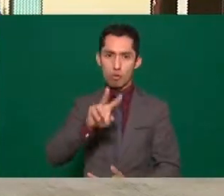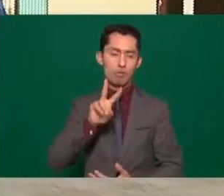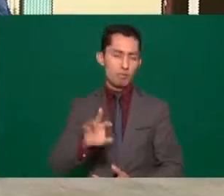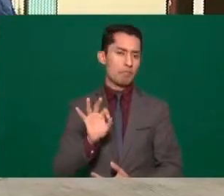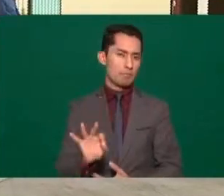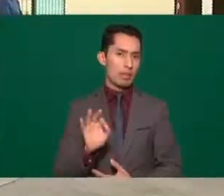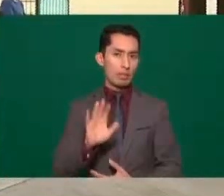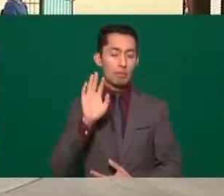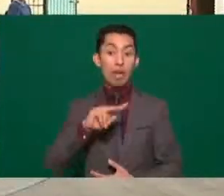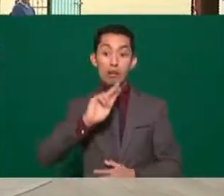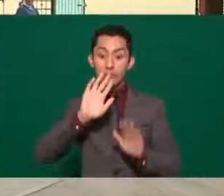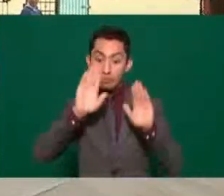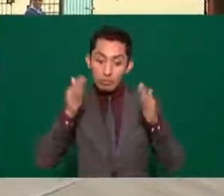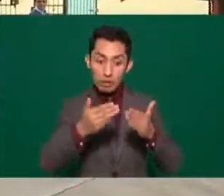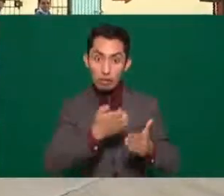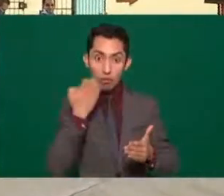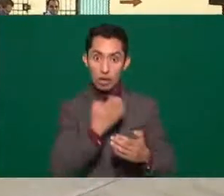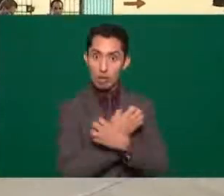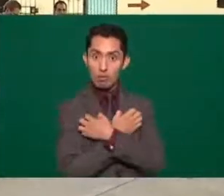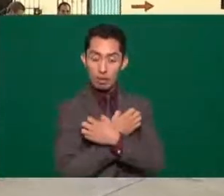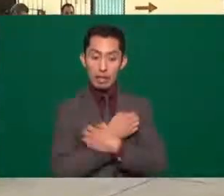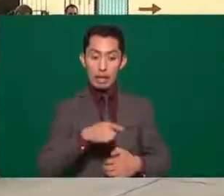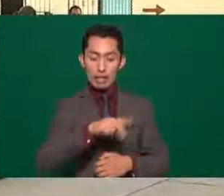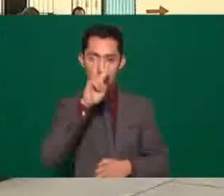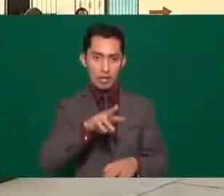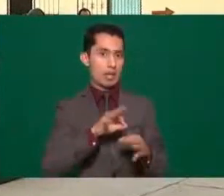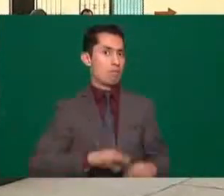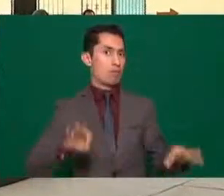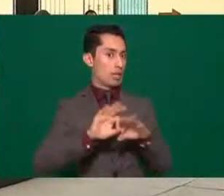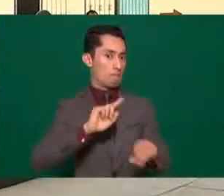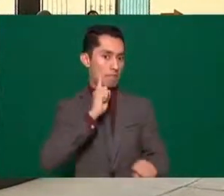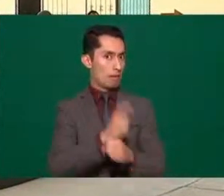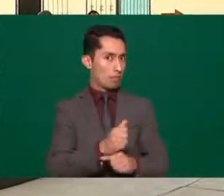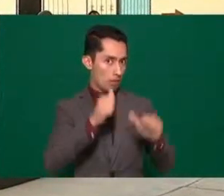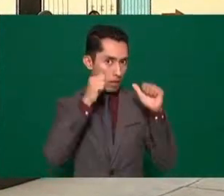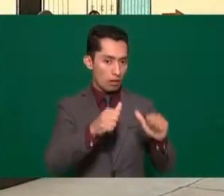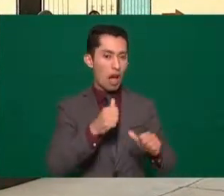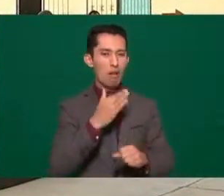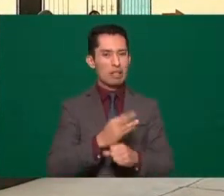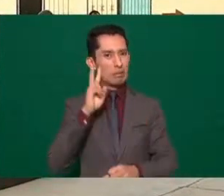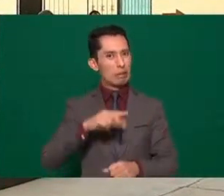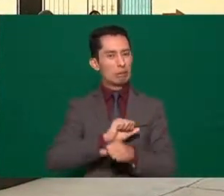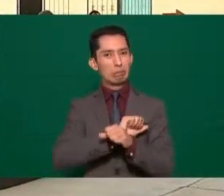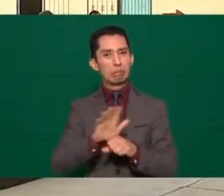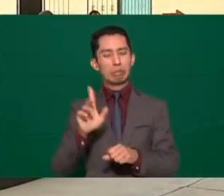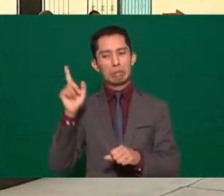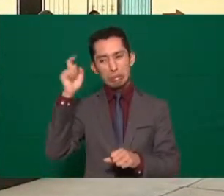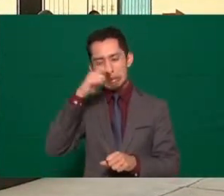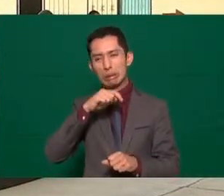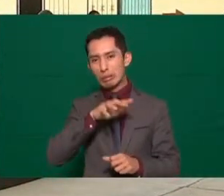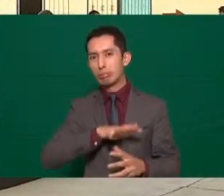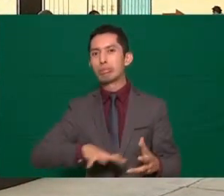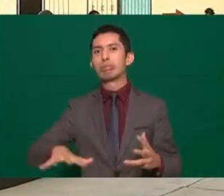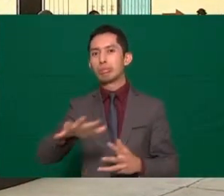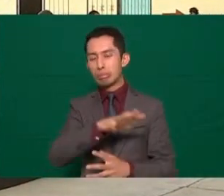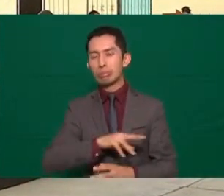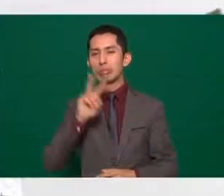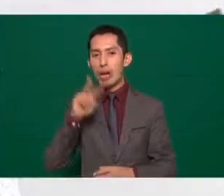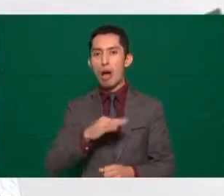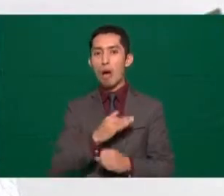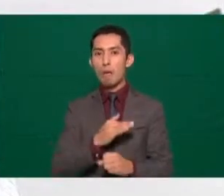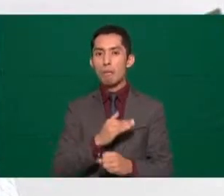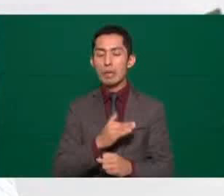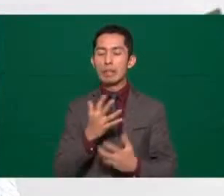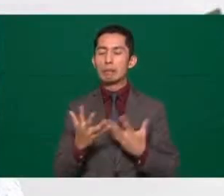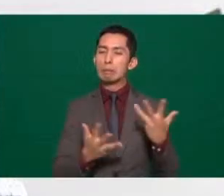vea en la educación un área imprescindible, incluso en medio de la pandemia a la que hacemos frente,